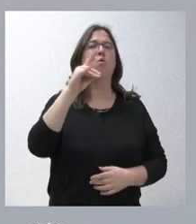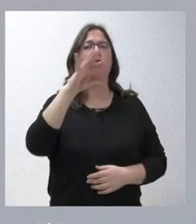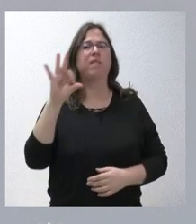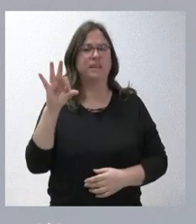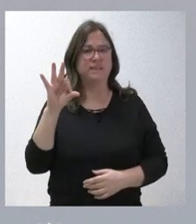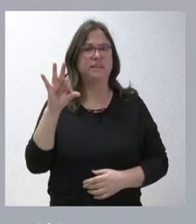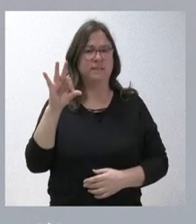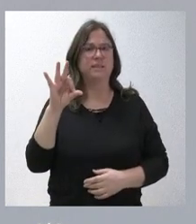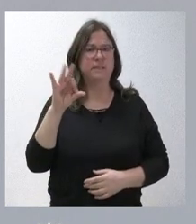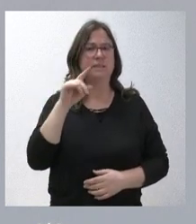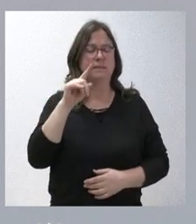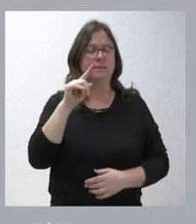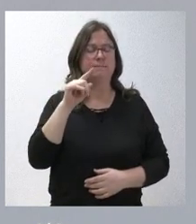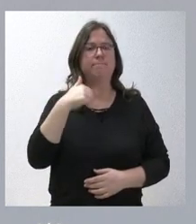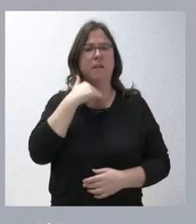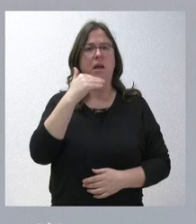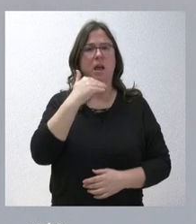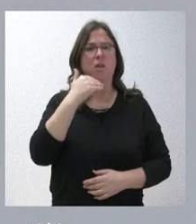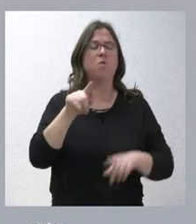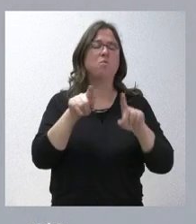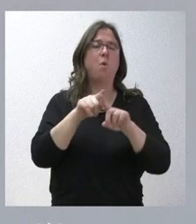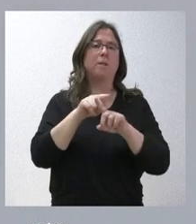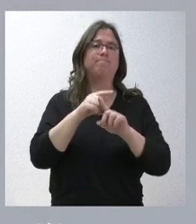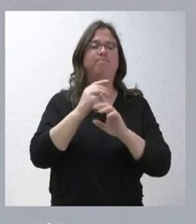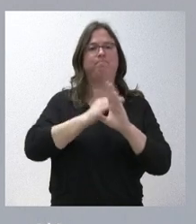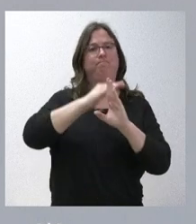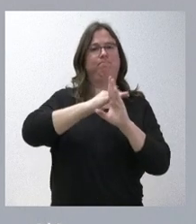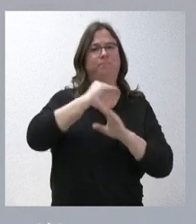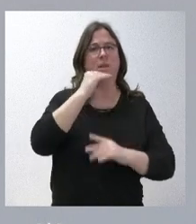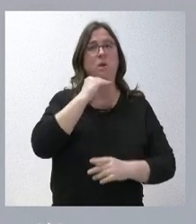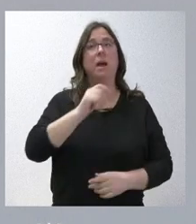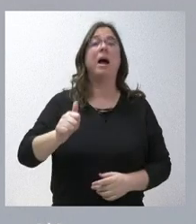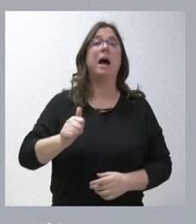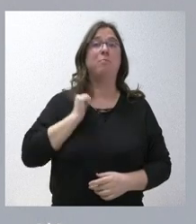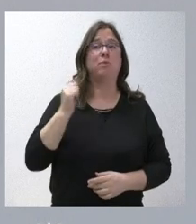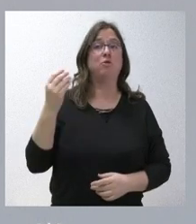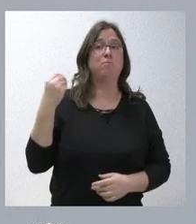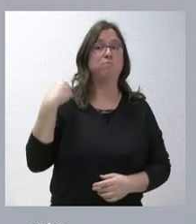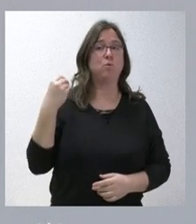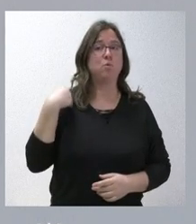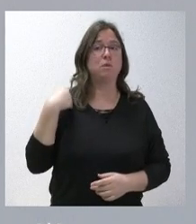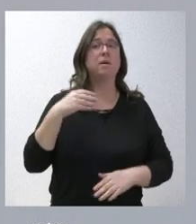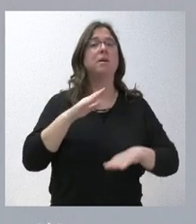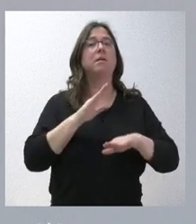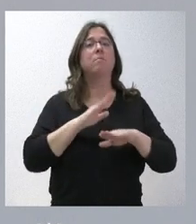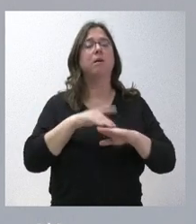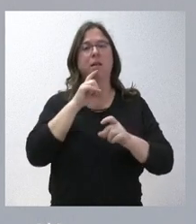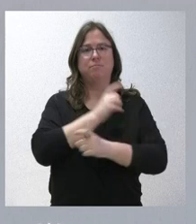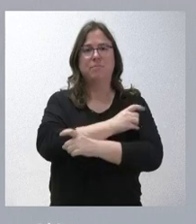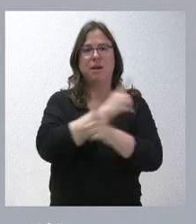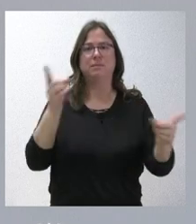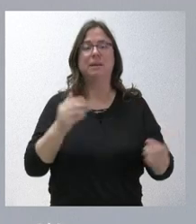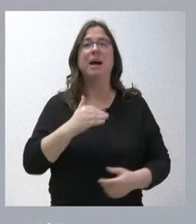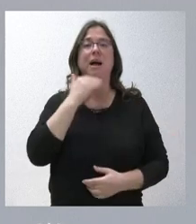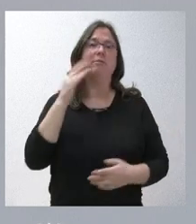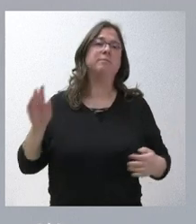referencia pues nos ha otorgado una clasificación muy muy irrelevante y aprovecho la pregunta que usted hace para también anunciarles una referencia a este